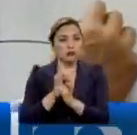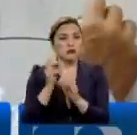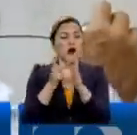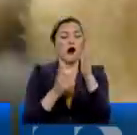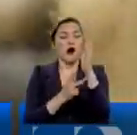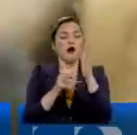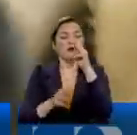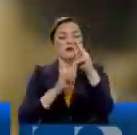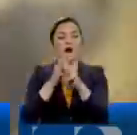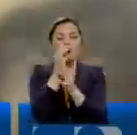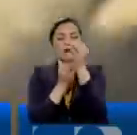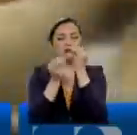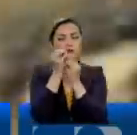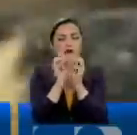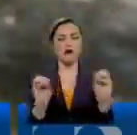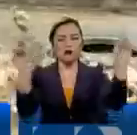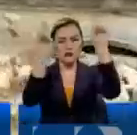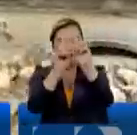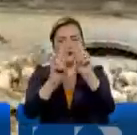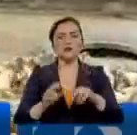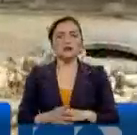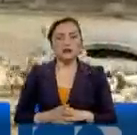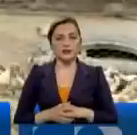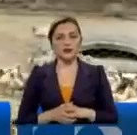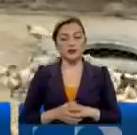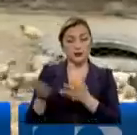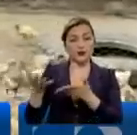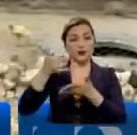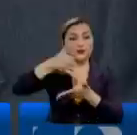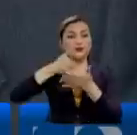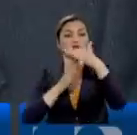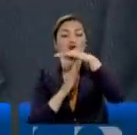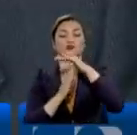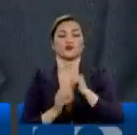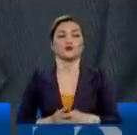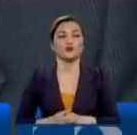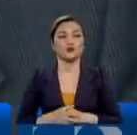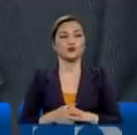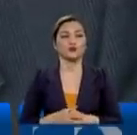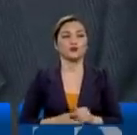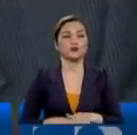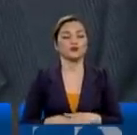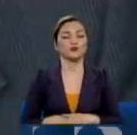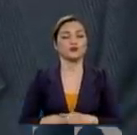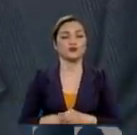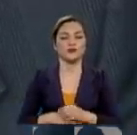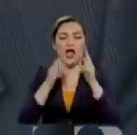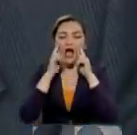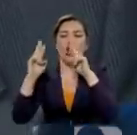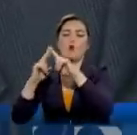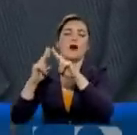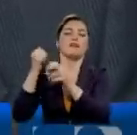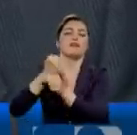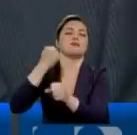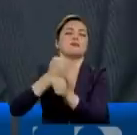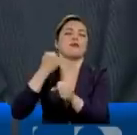Programa Mundial de Alimentos de las Naciones Unidas recibió el Premio Nobel de la Paz. Reconocimiento de nuestro trabajo,